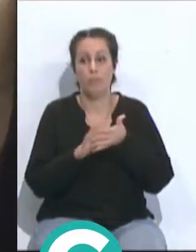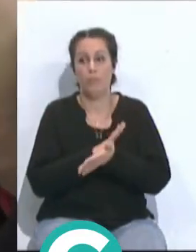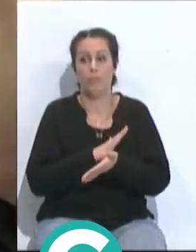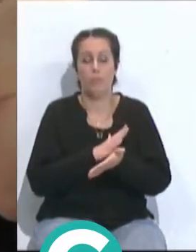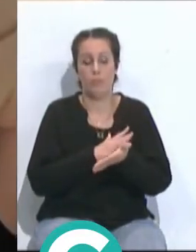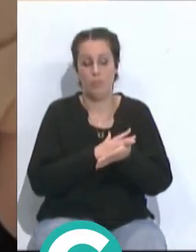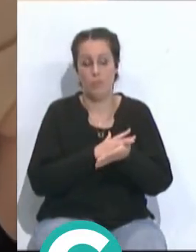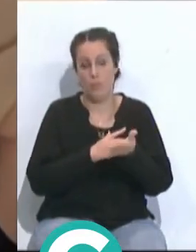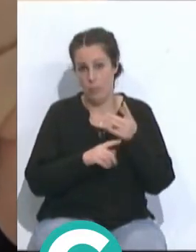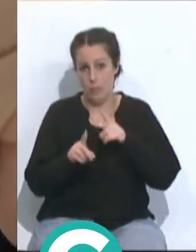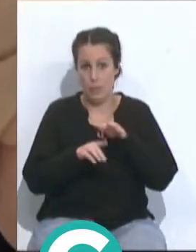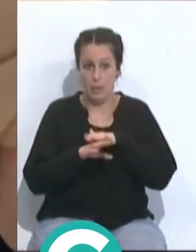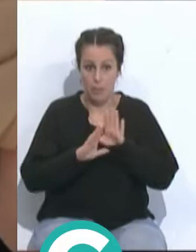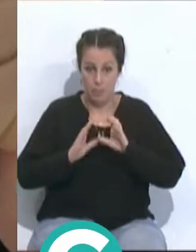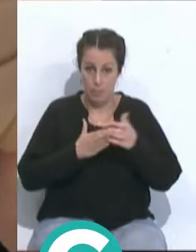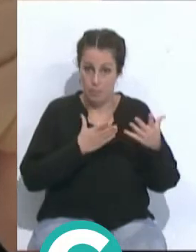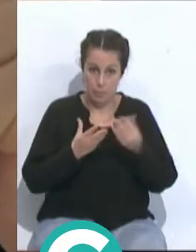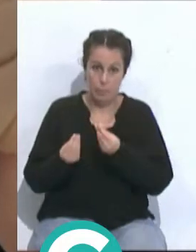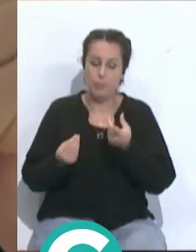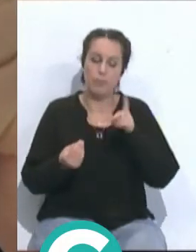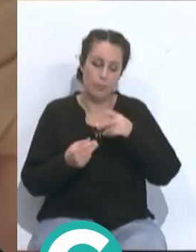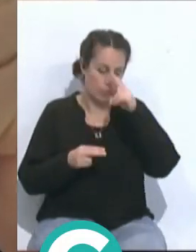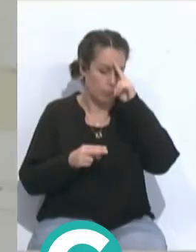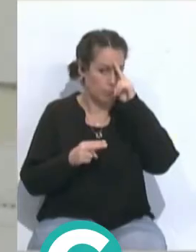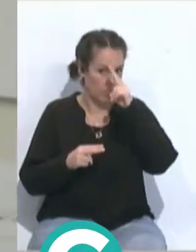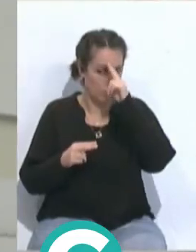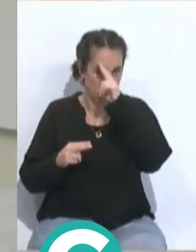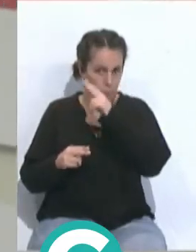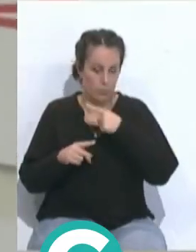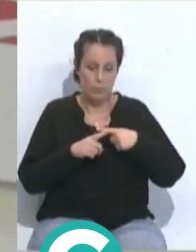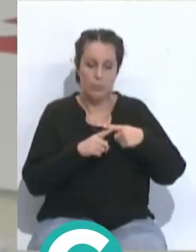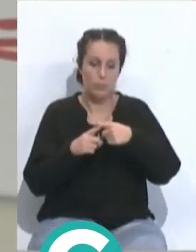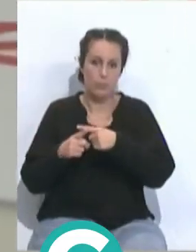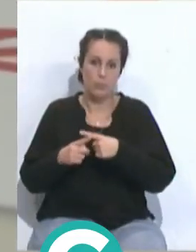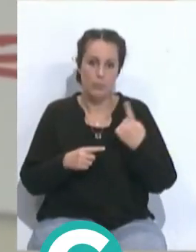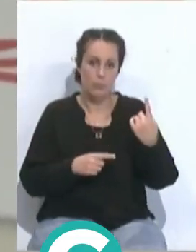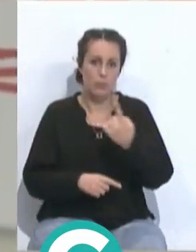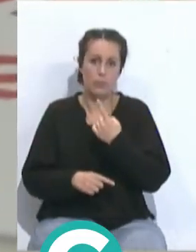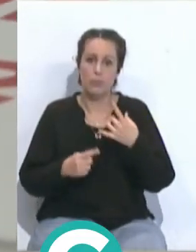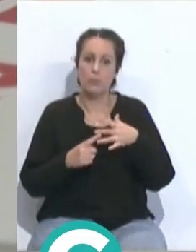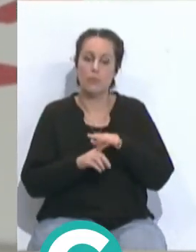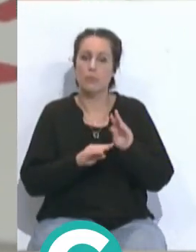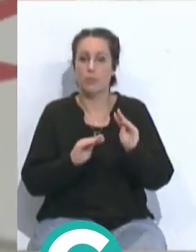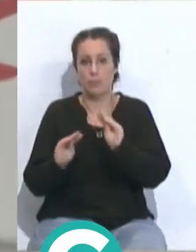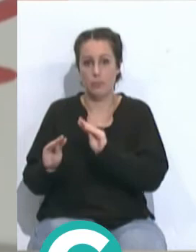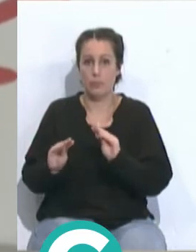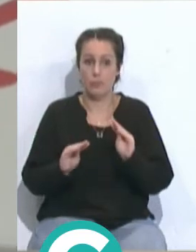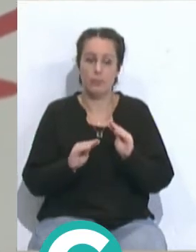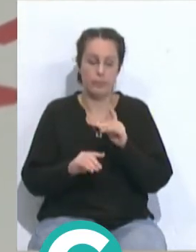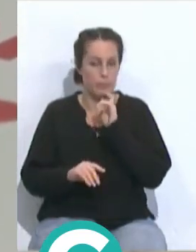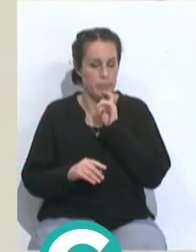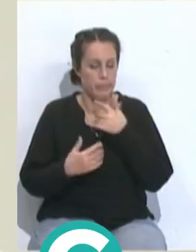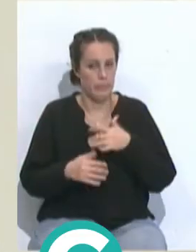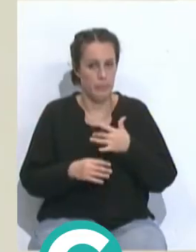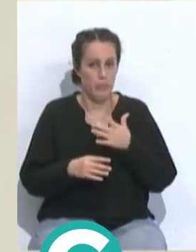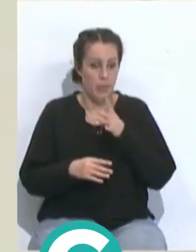un impedimento, ¿no?, para muchísimas agrupaciones y por supuesto que lo respetamos y lo compartimos, ¿no? Cada uno tiene sus circunstancias y es complicado.